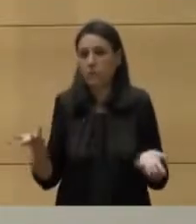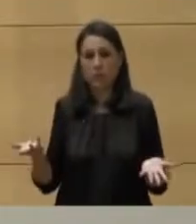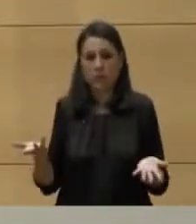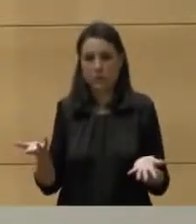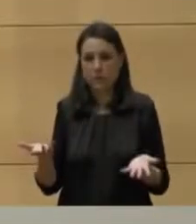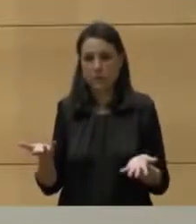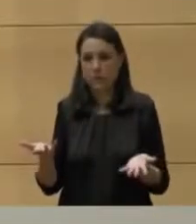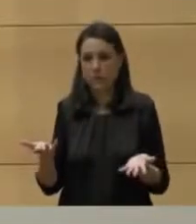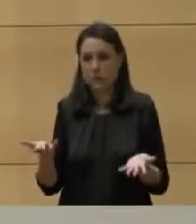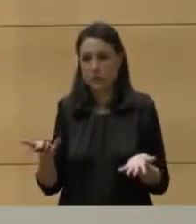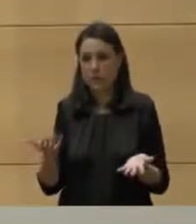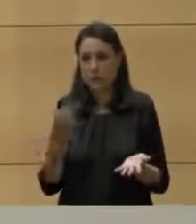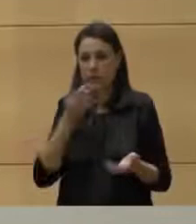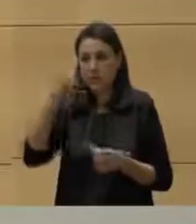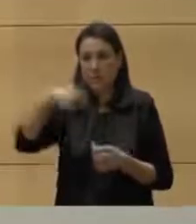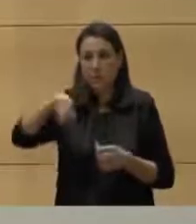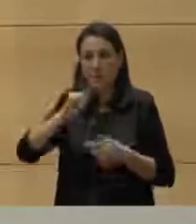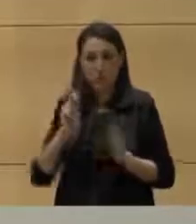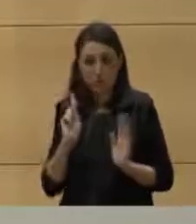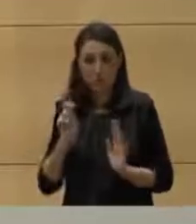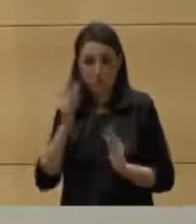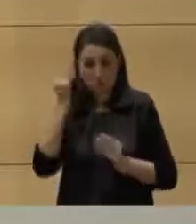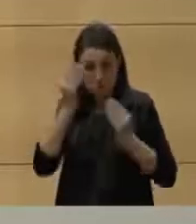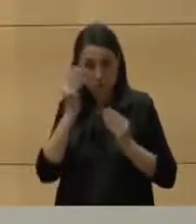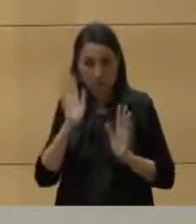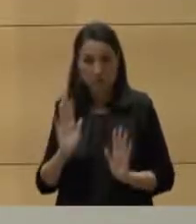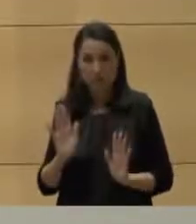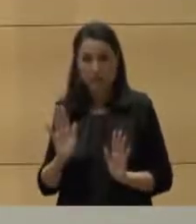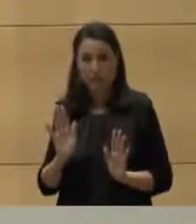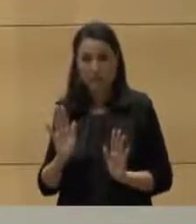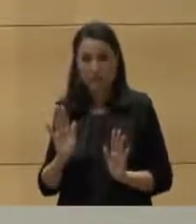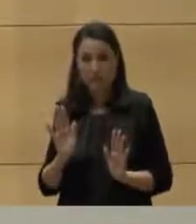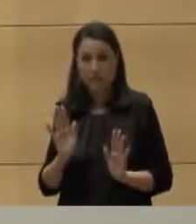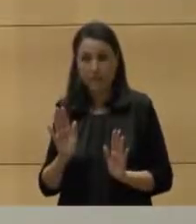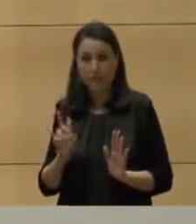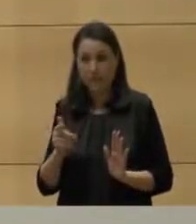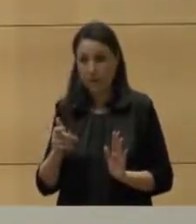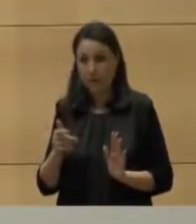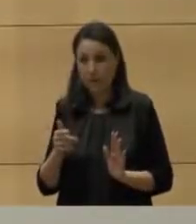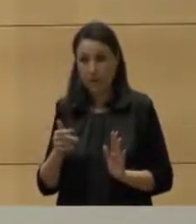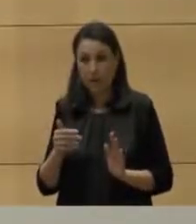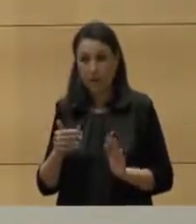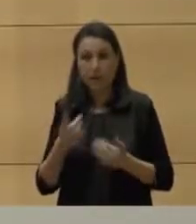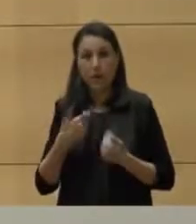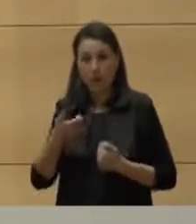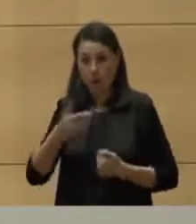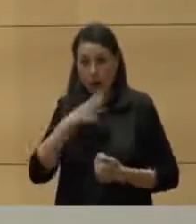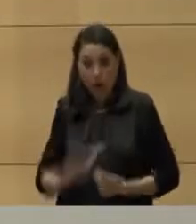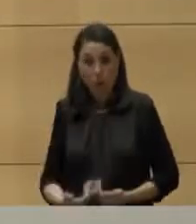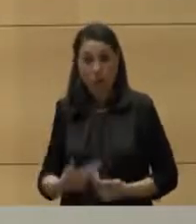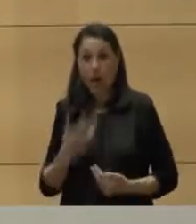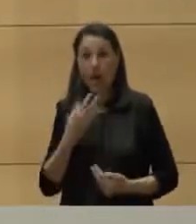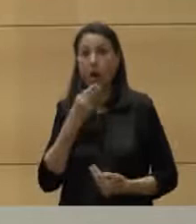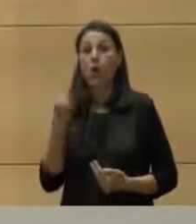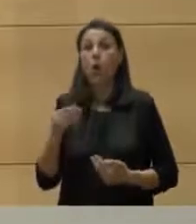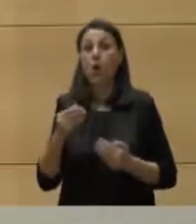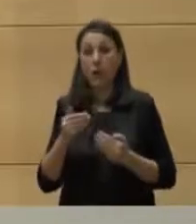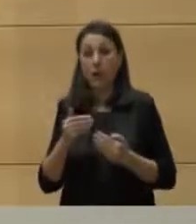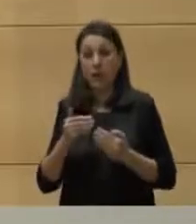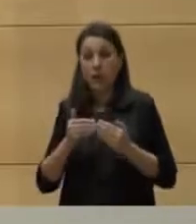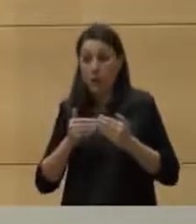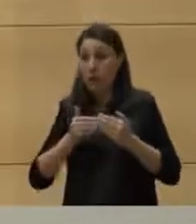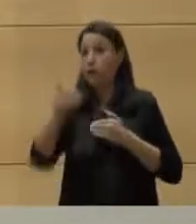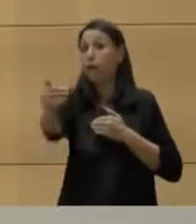si quieren ustedes, vulgarizando más, ¿qué jubilación van a cobrar nuestros actuales jóvenes?